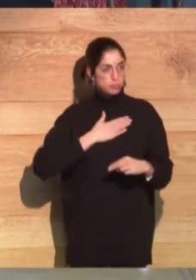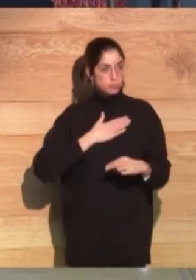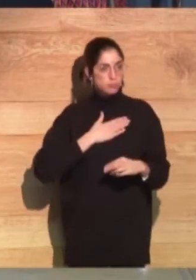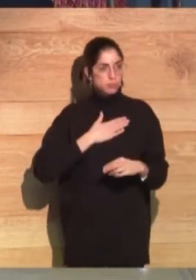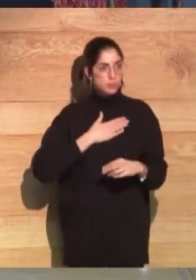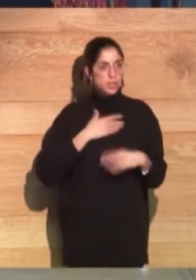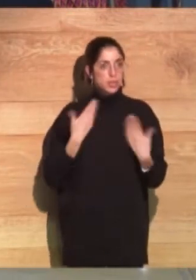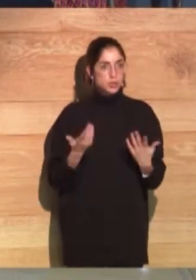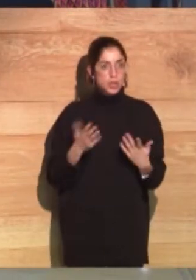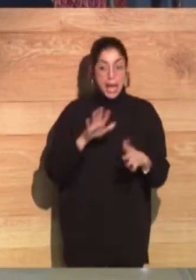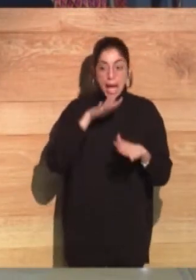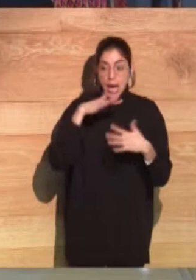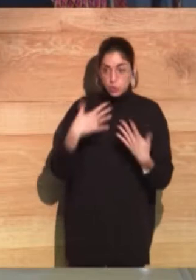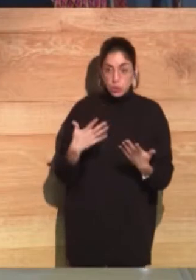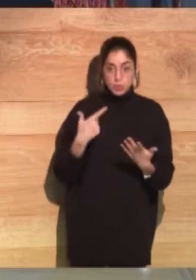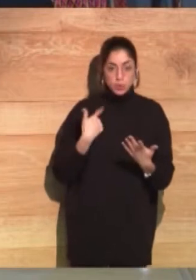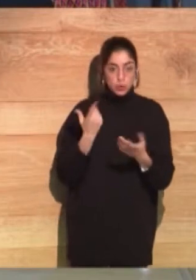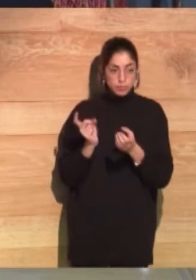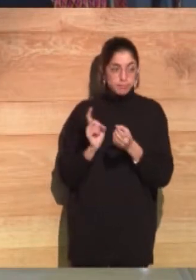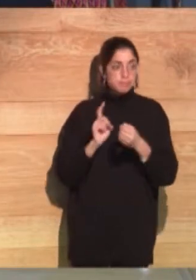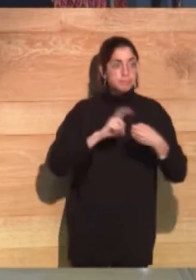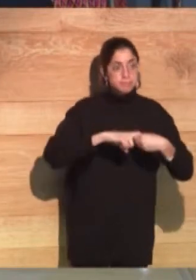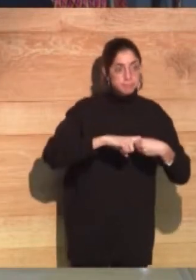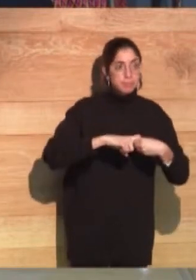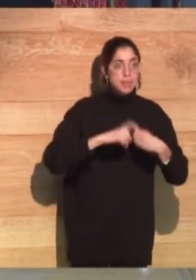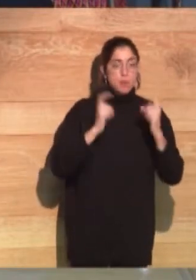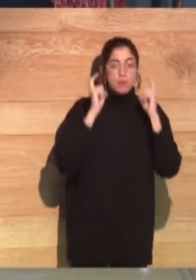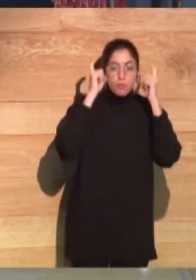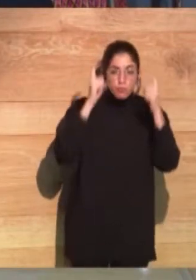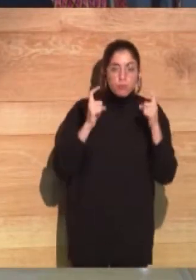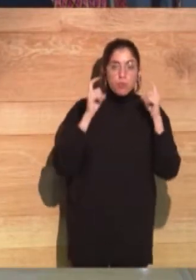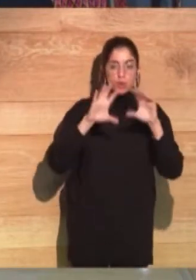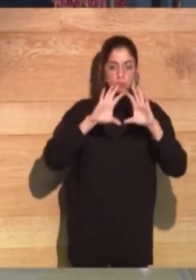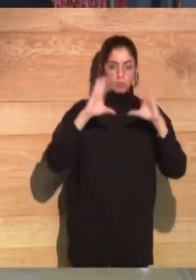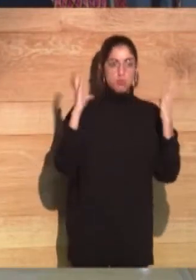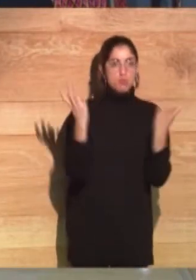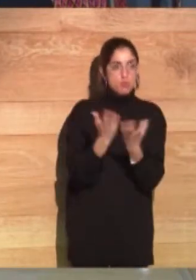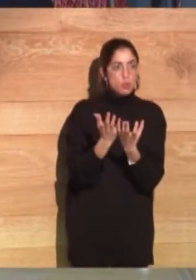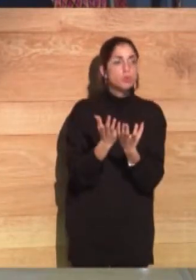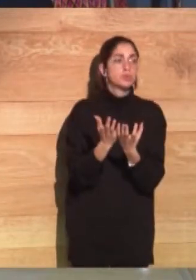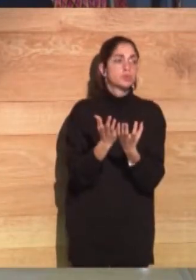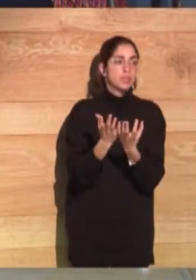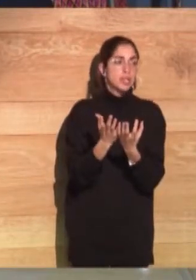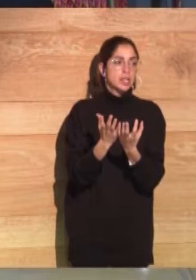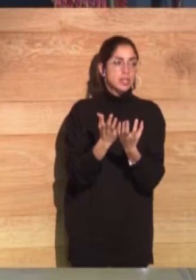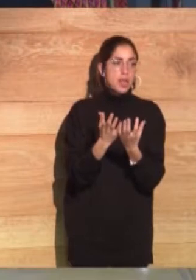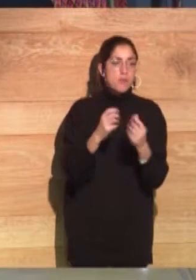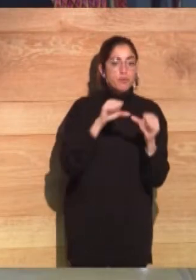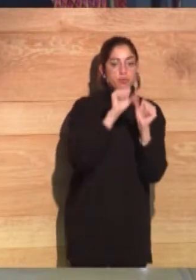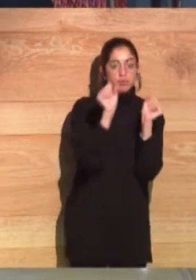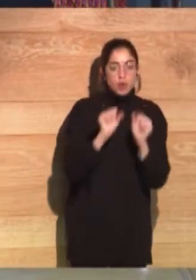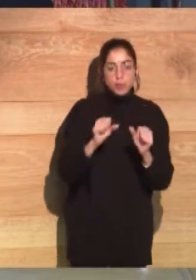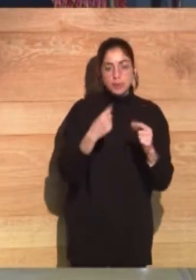Y a día de hoy formo parte de un esfuerzo internacional de muchas maneras. Trabajo con